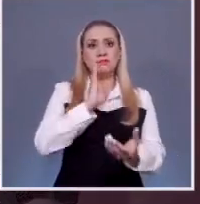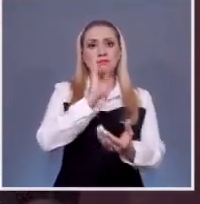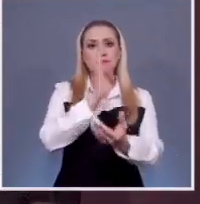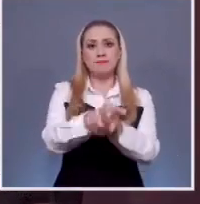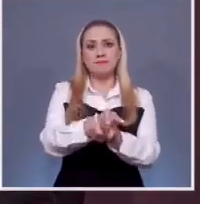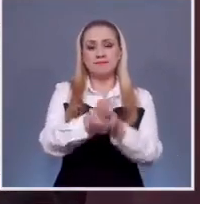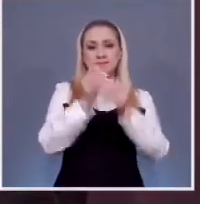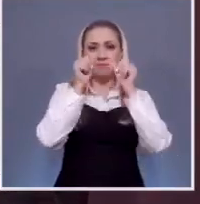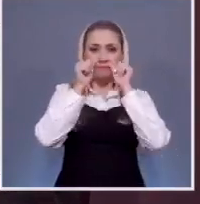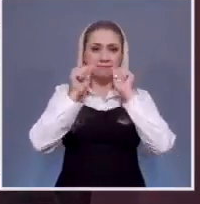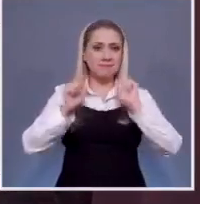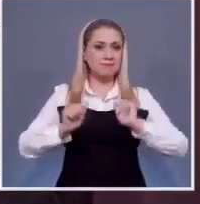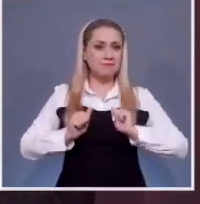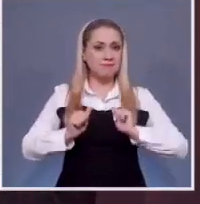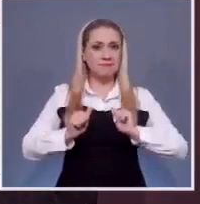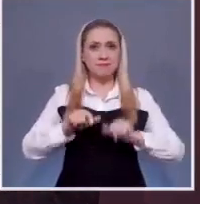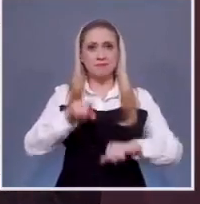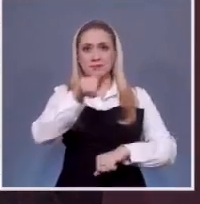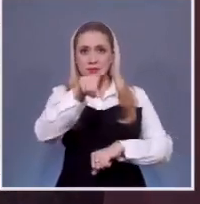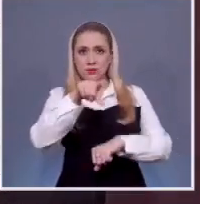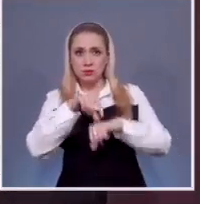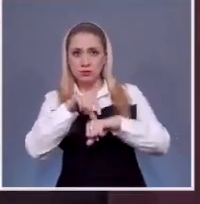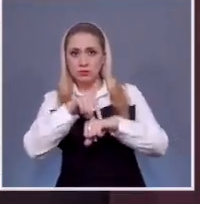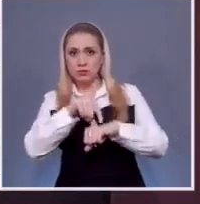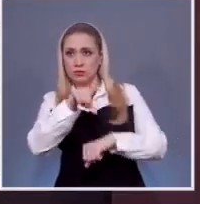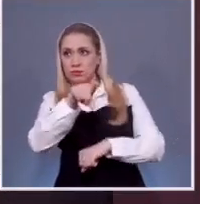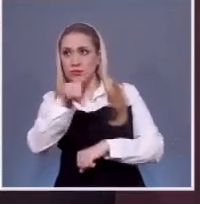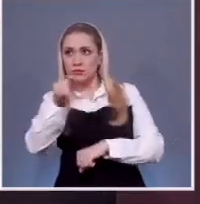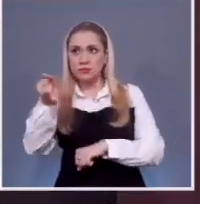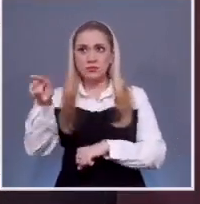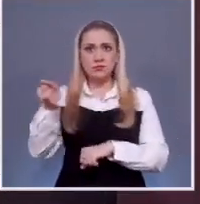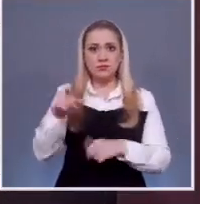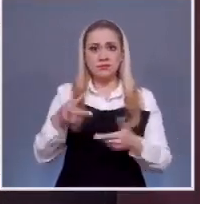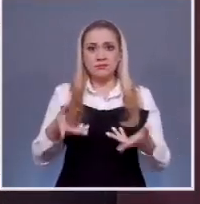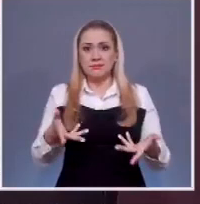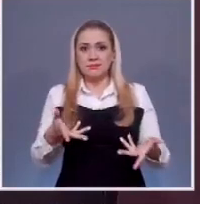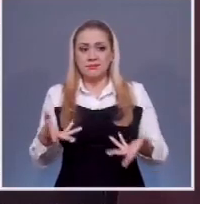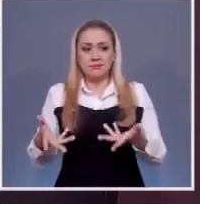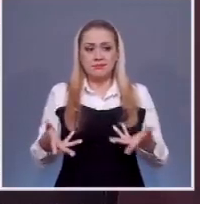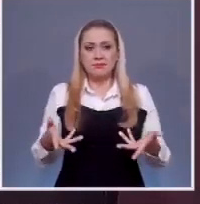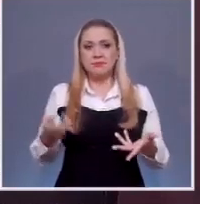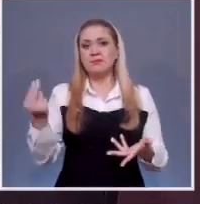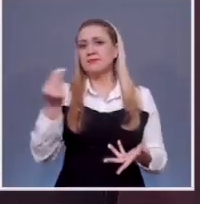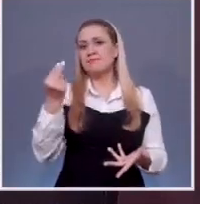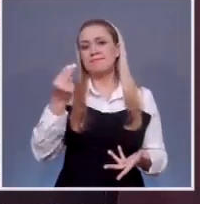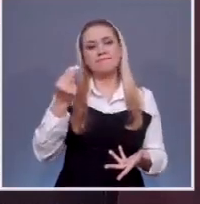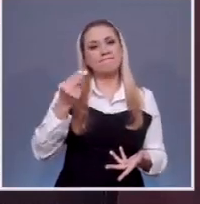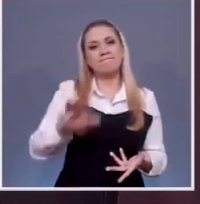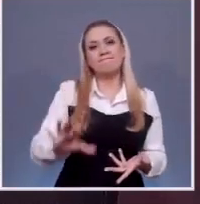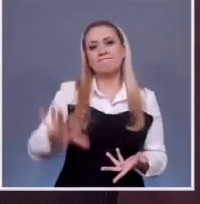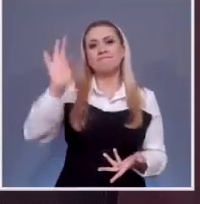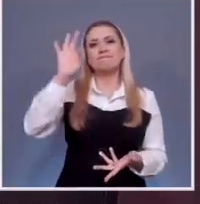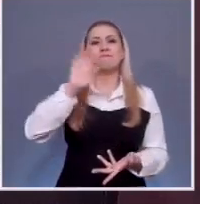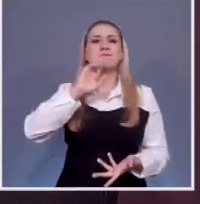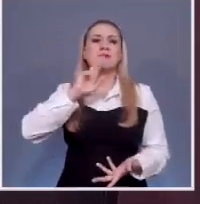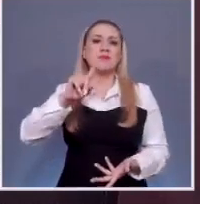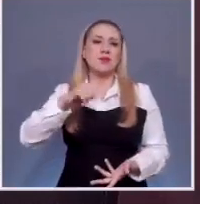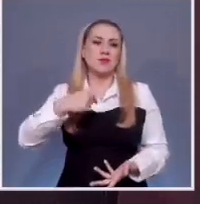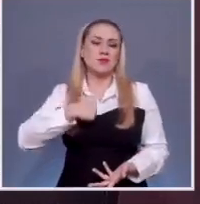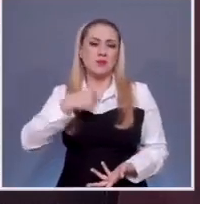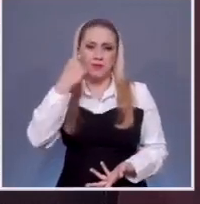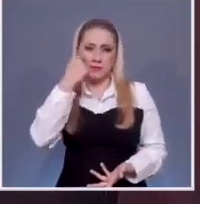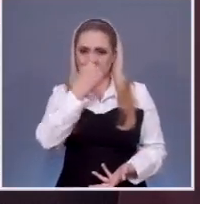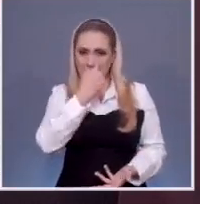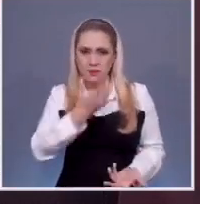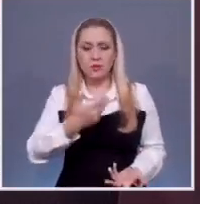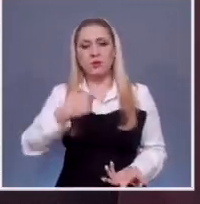personal clínico que lo va a hacer, pero tiene que tratar de buscar la mejor opción para ellas, porque lo que yo he visto en mi experiencia clínica es que las